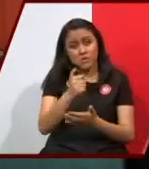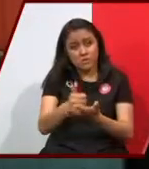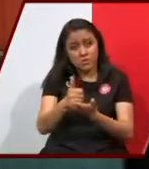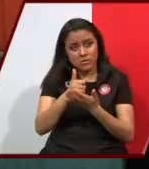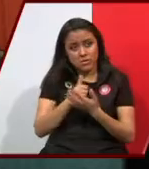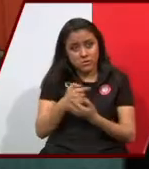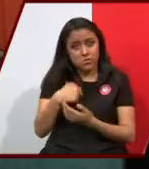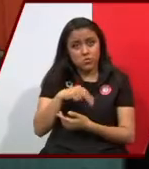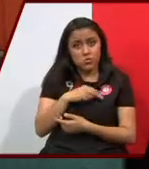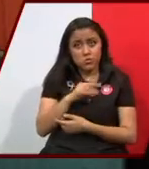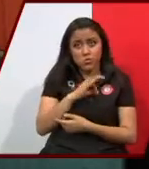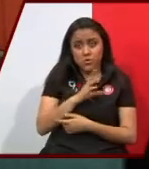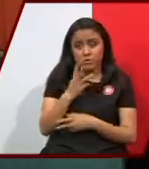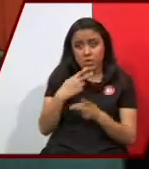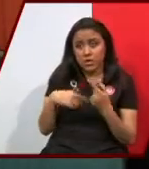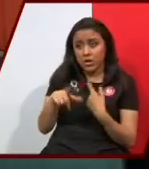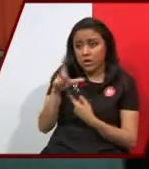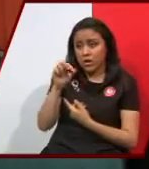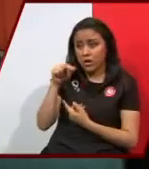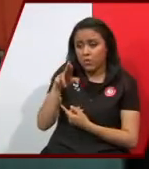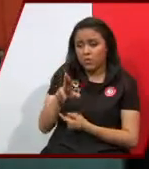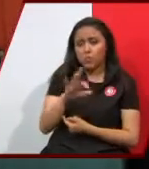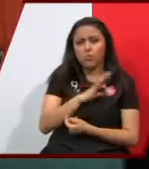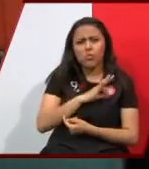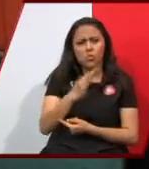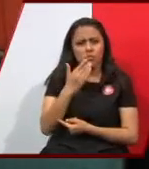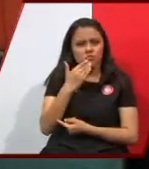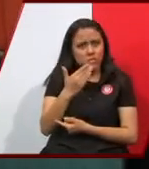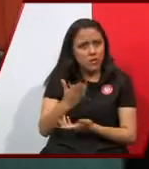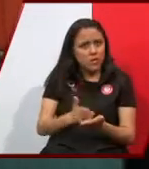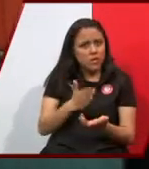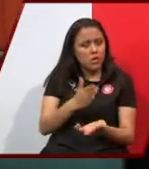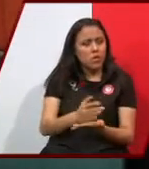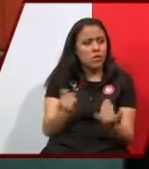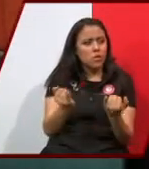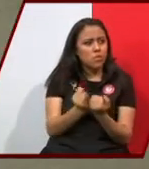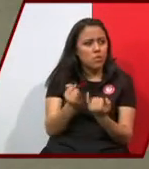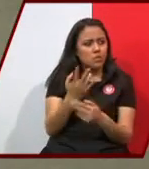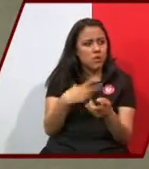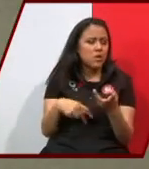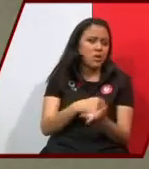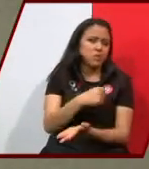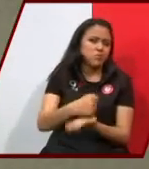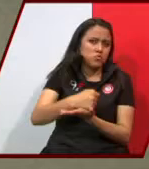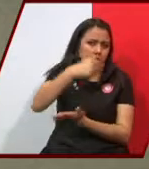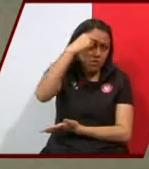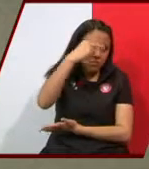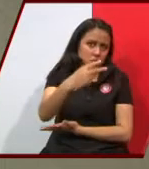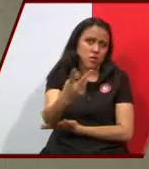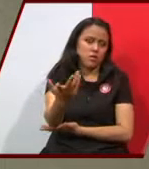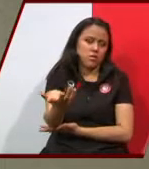a nosotros nos mandaron a León, creo que también puede haber la posibilidad de que nos manden aquí a la Ciudad de México,